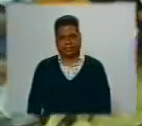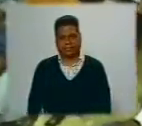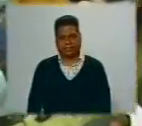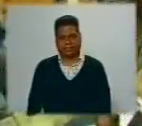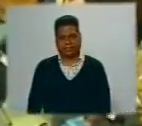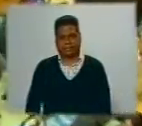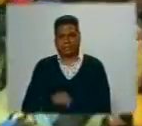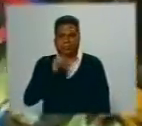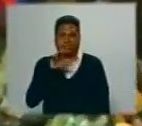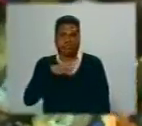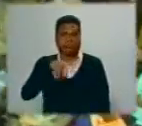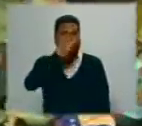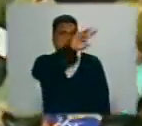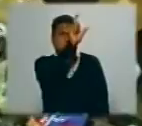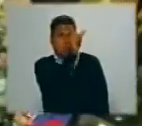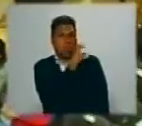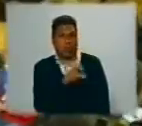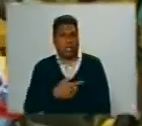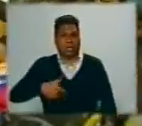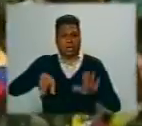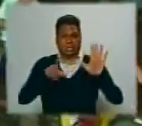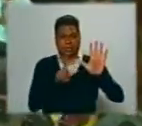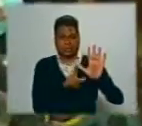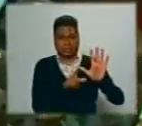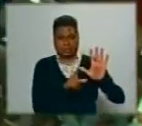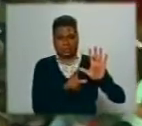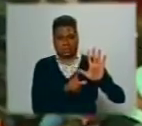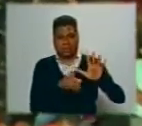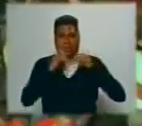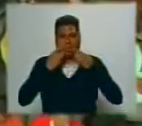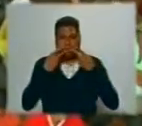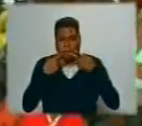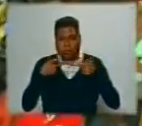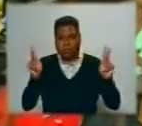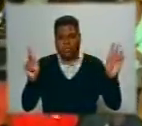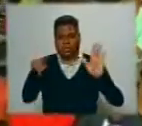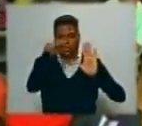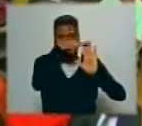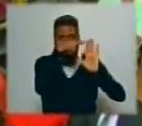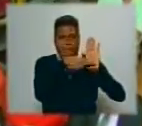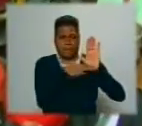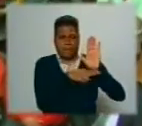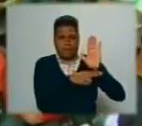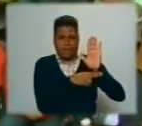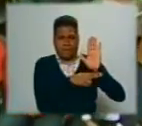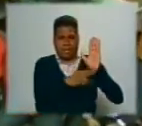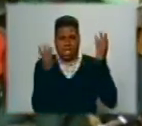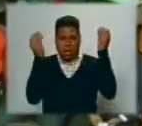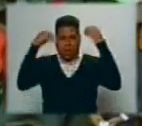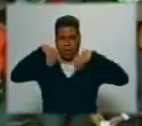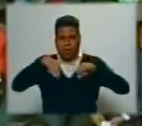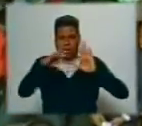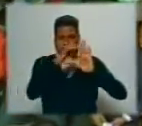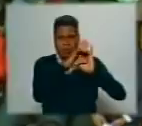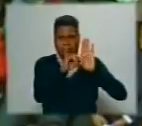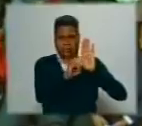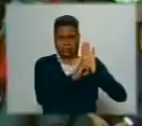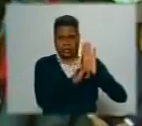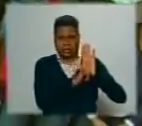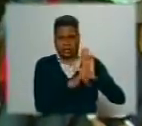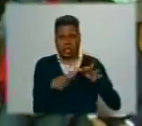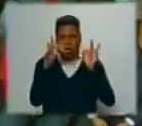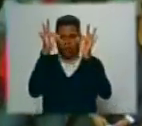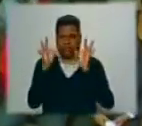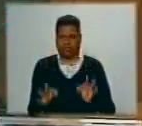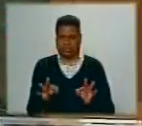Guayana Esequiba. Quinto, publíquese el presente acuerdo constituyente en la Gaceta Oficial de